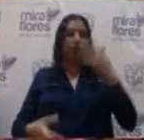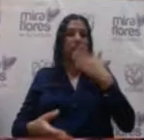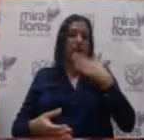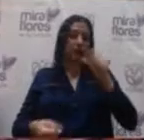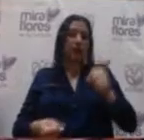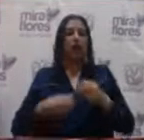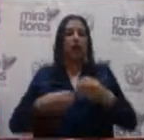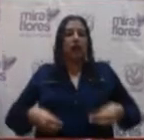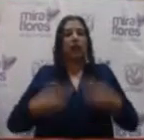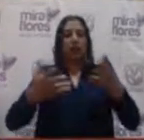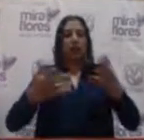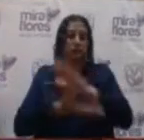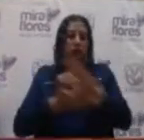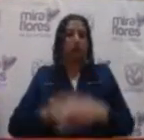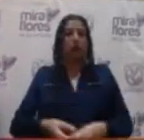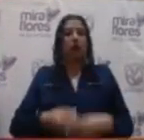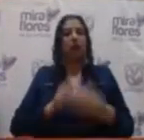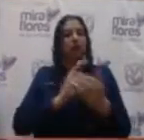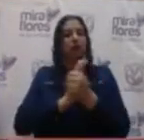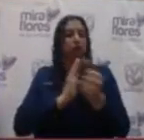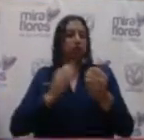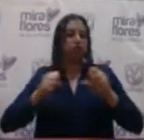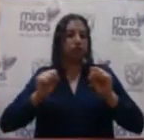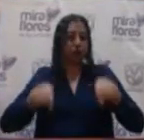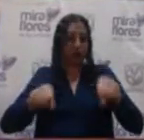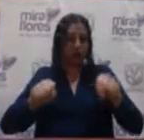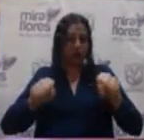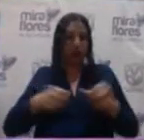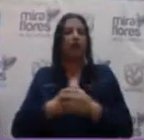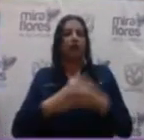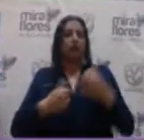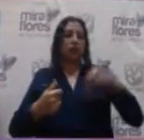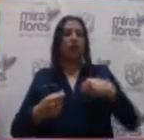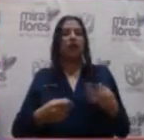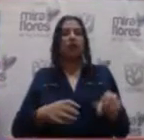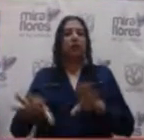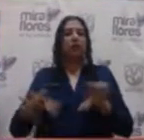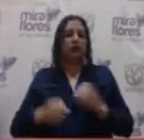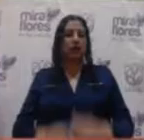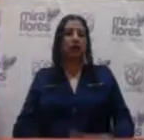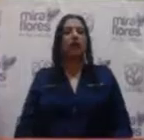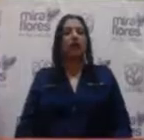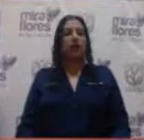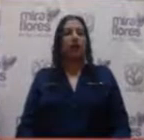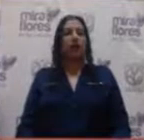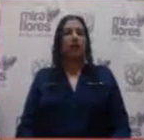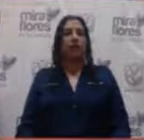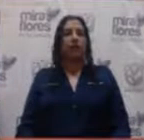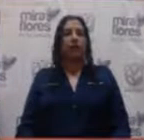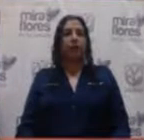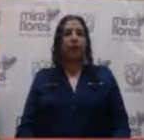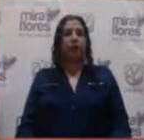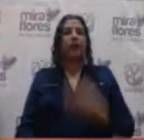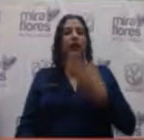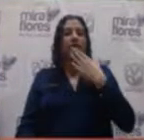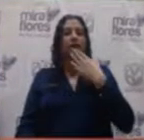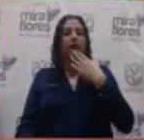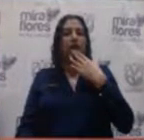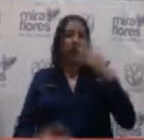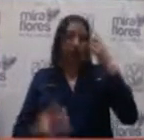la devolución de las facultades a mi persona como alcalde para poder ejercer, digamos, como corresponde. Aquellos que estén a favor,